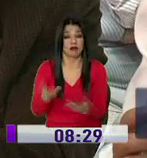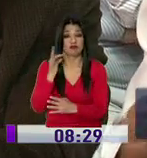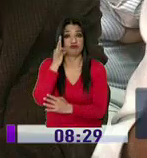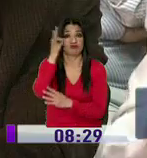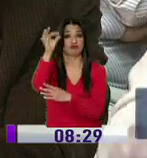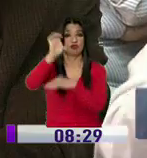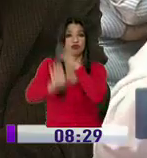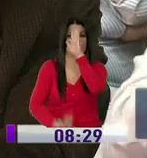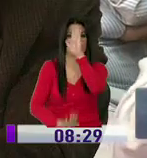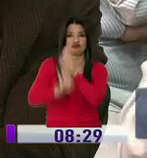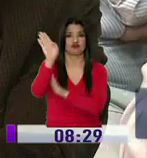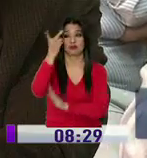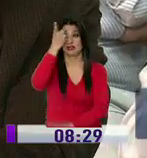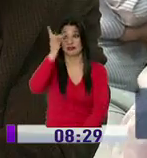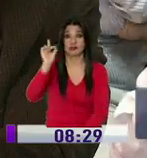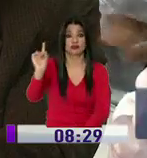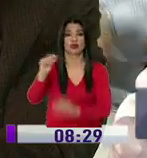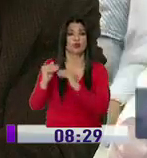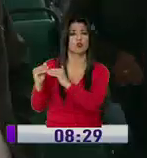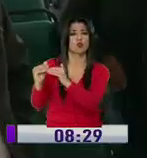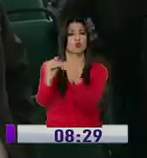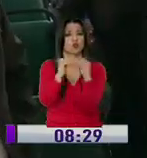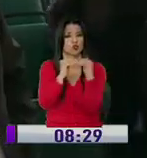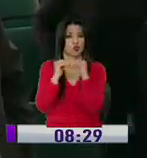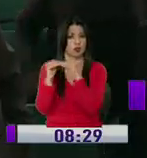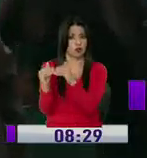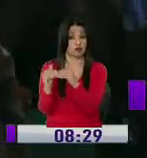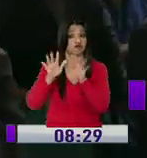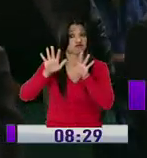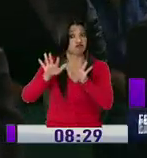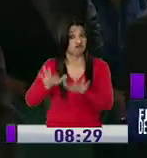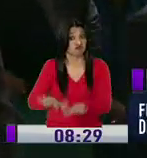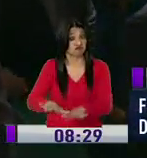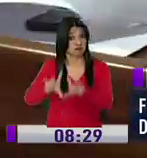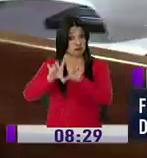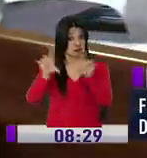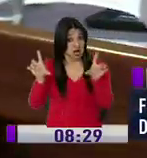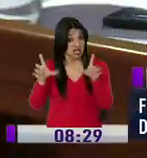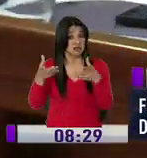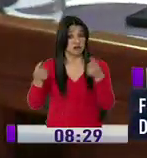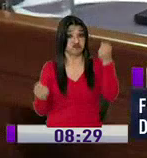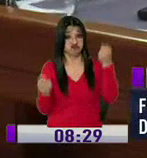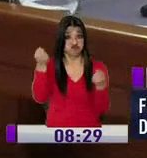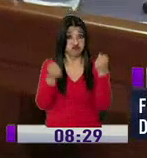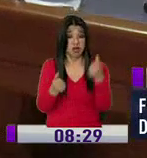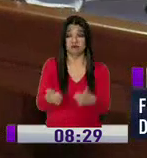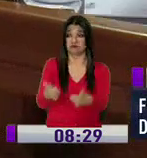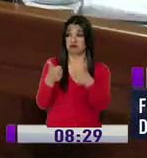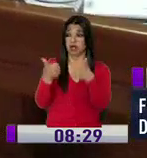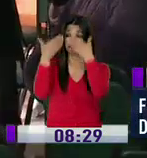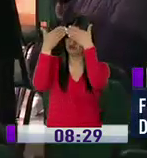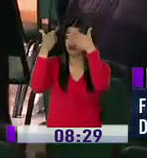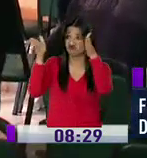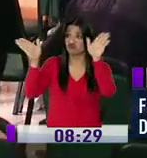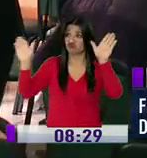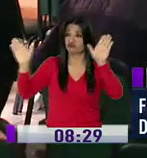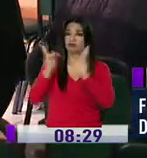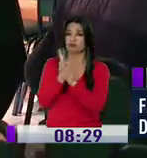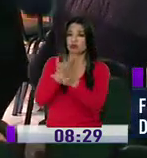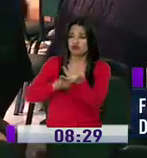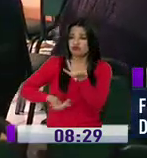del Ecuador. Esta ha sido una decisión democrática. Este sector del transporte se mostró abierto para trabajar con el sector productivo y